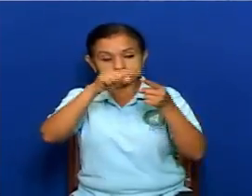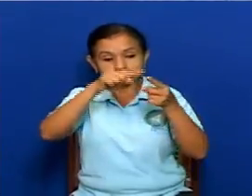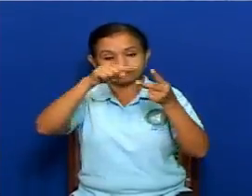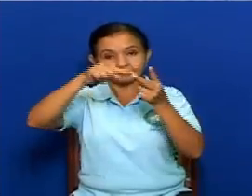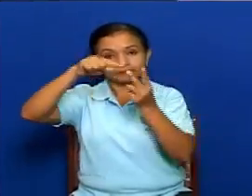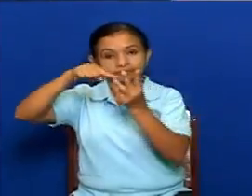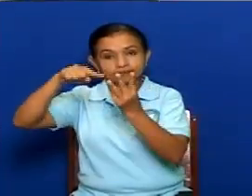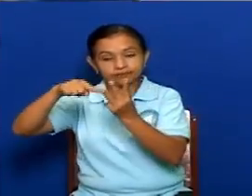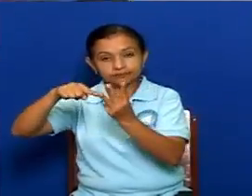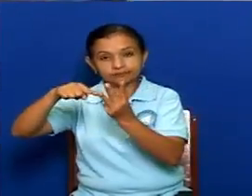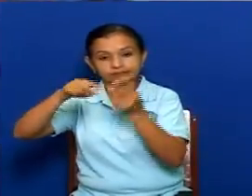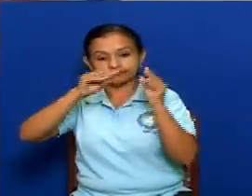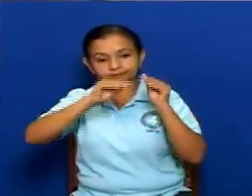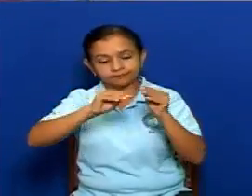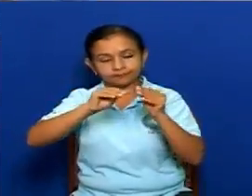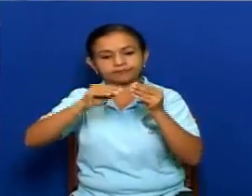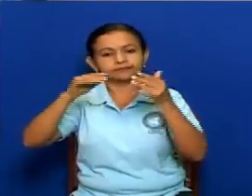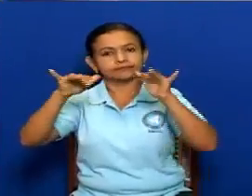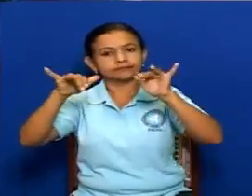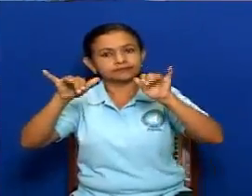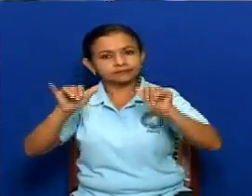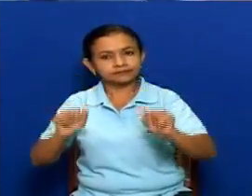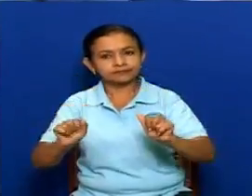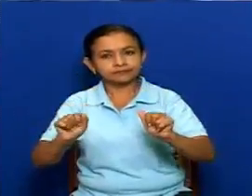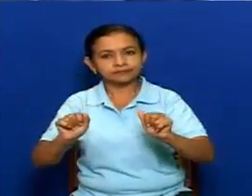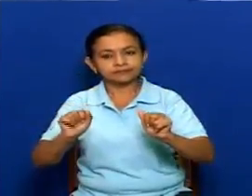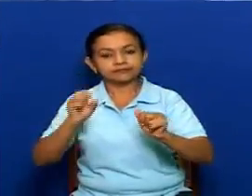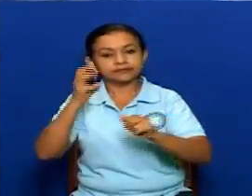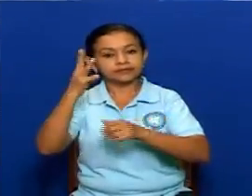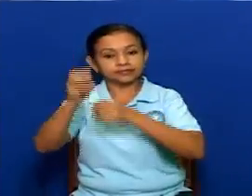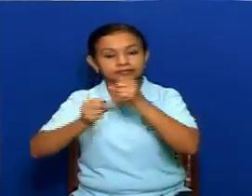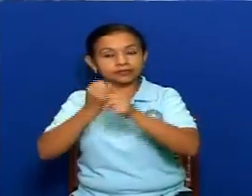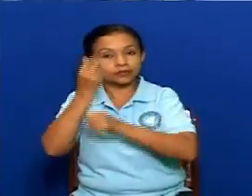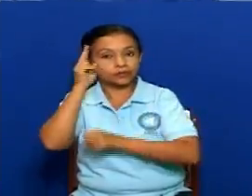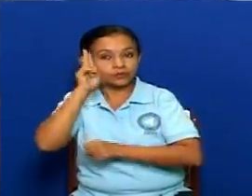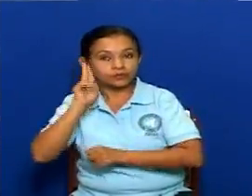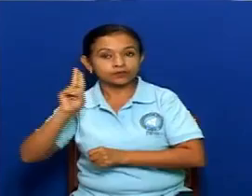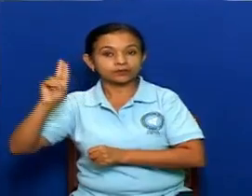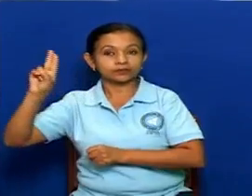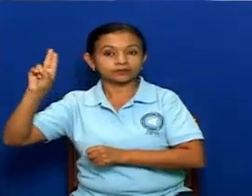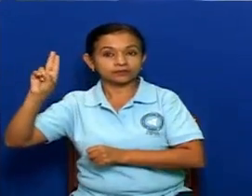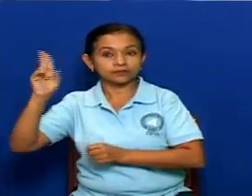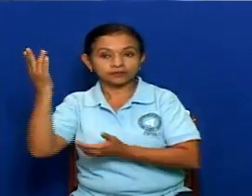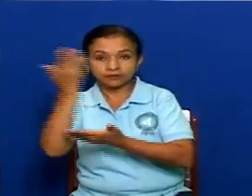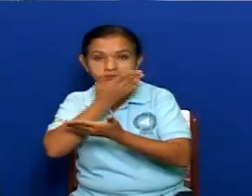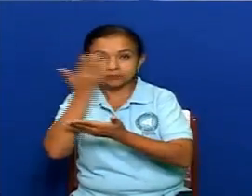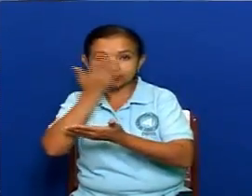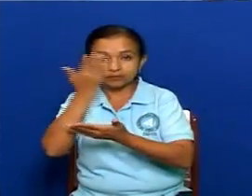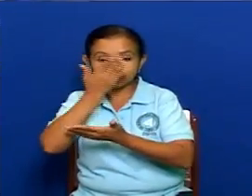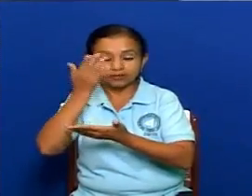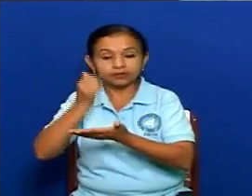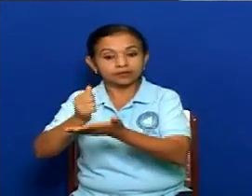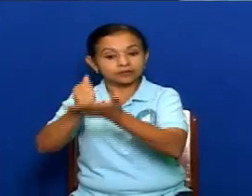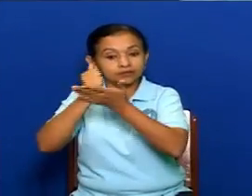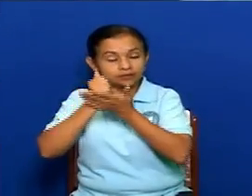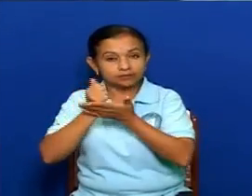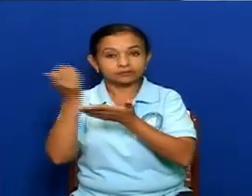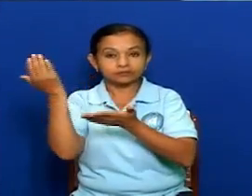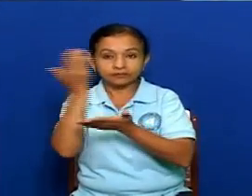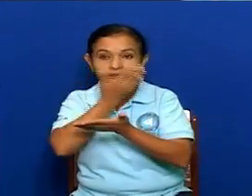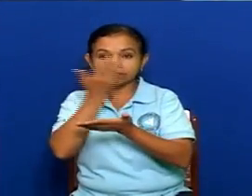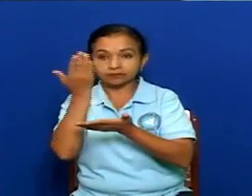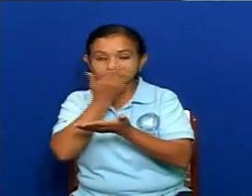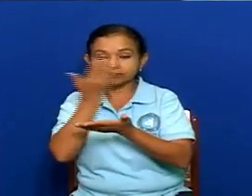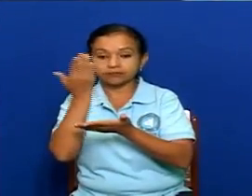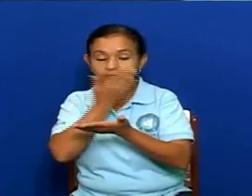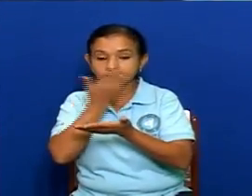formando. Tenemos compañeros ya que están en un tercer año en la universidad, que también eso le ha venido a formar a ellos profesionalmente, le ha venido a